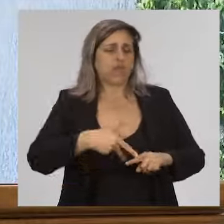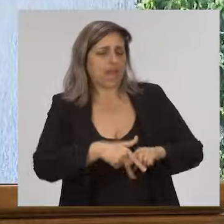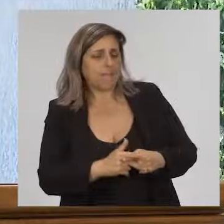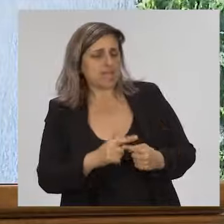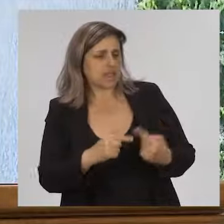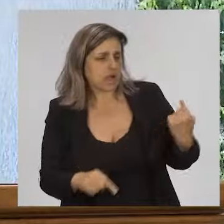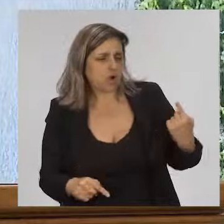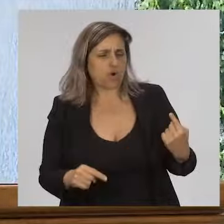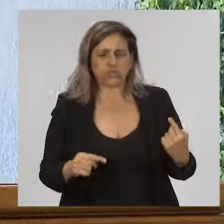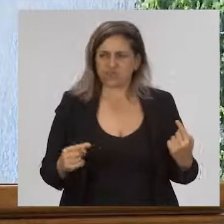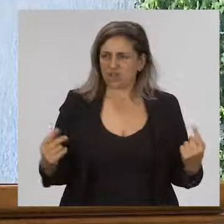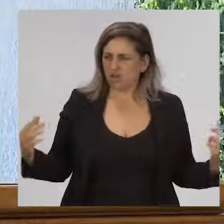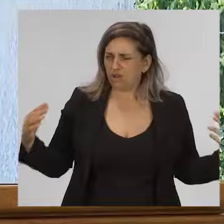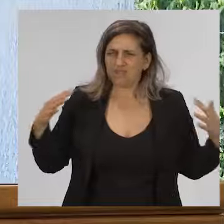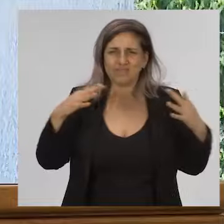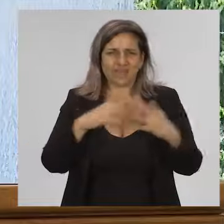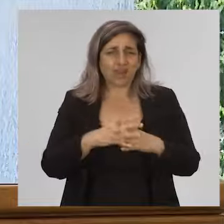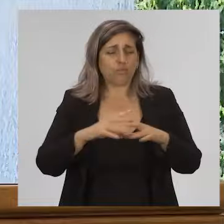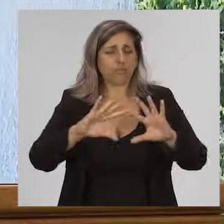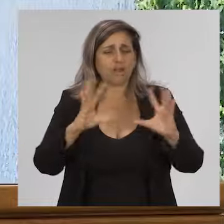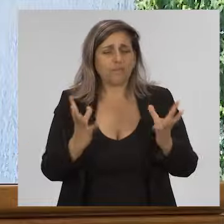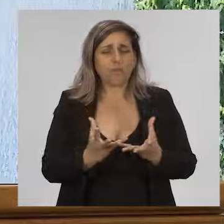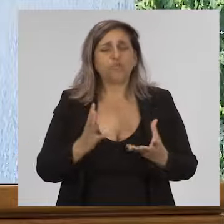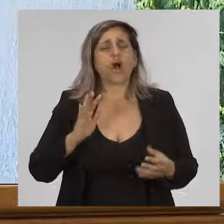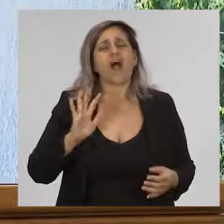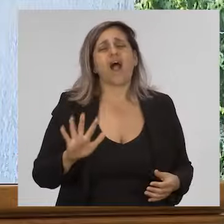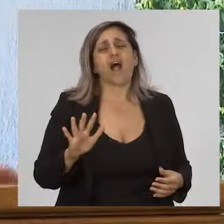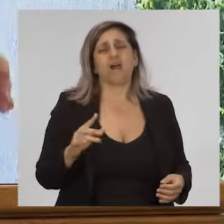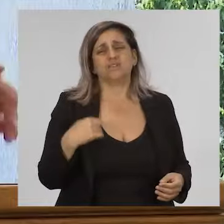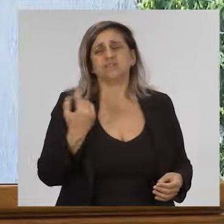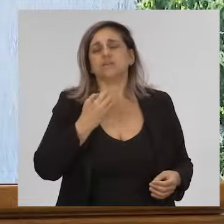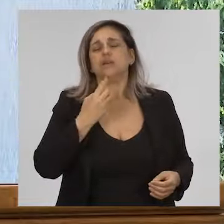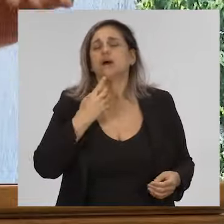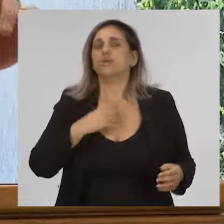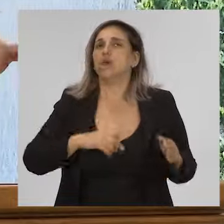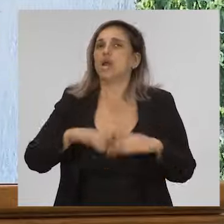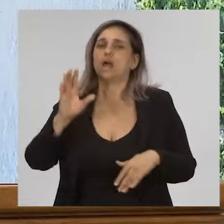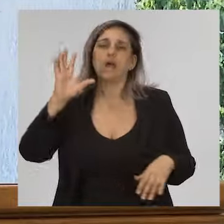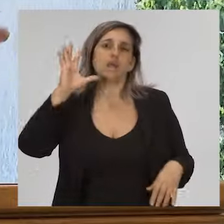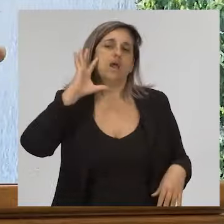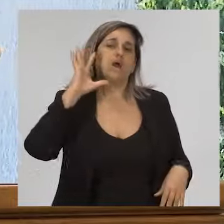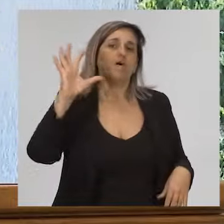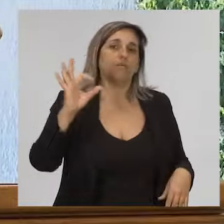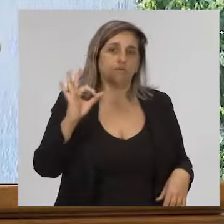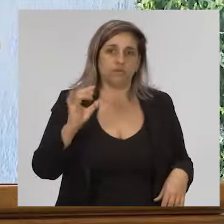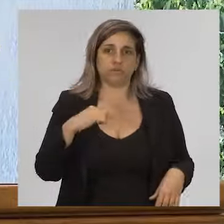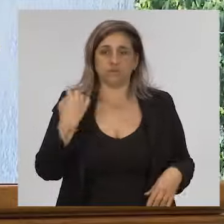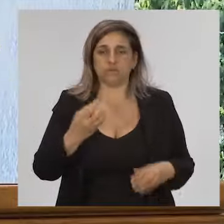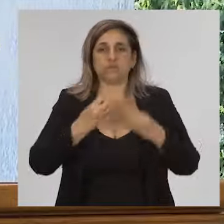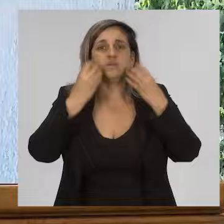tiene, con lo integrado que está, porque el mundo que vivimos es así, tiene enormes posibilidades de